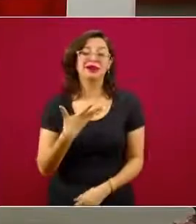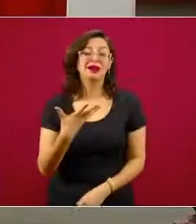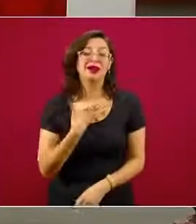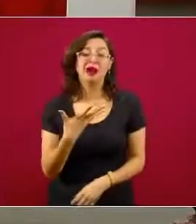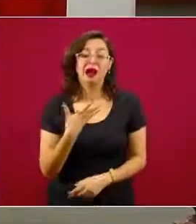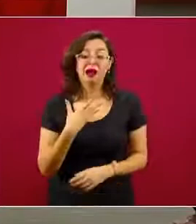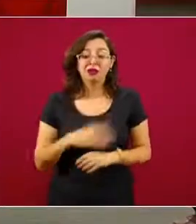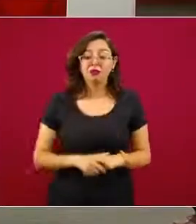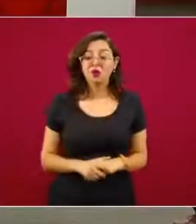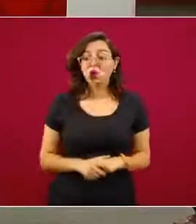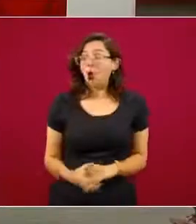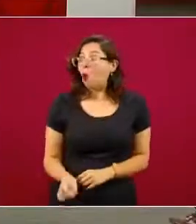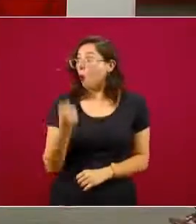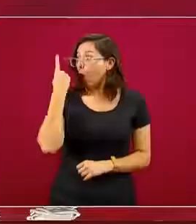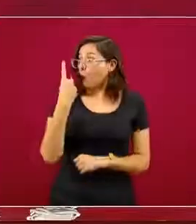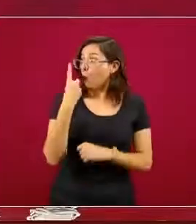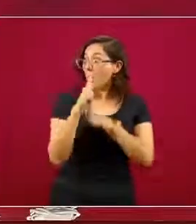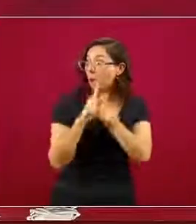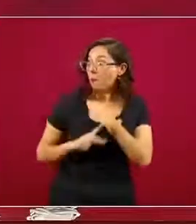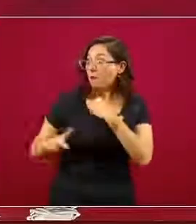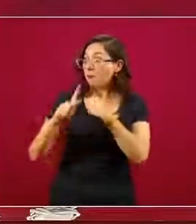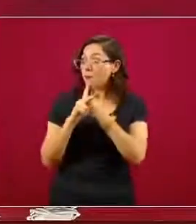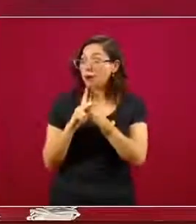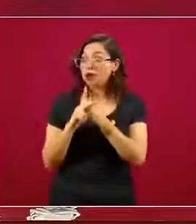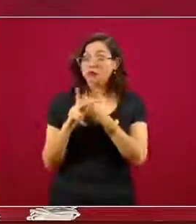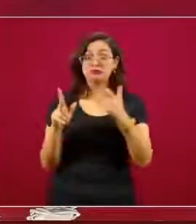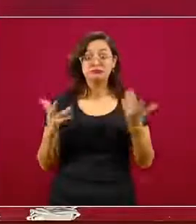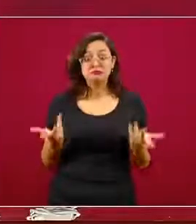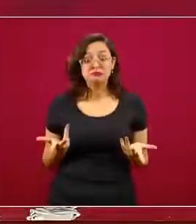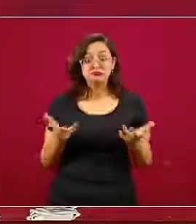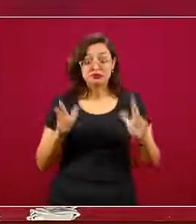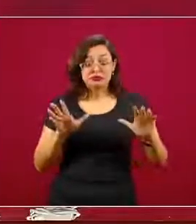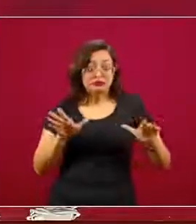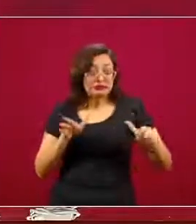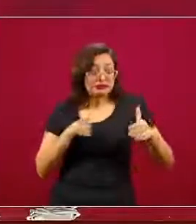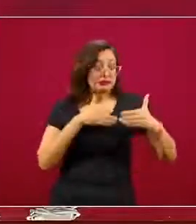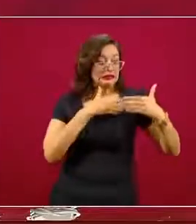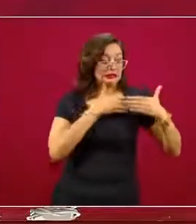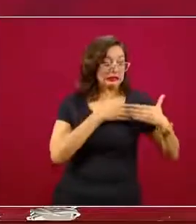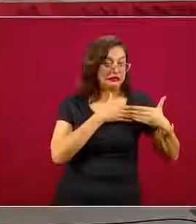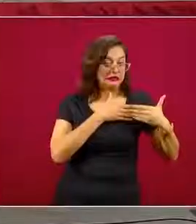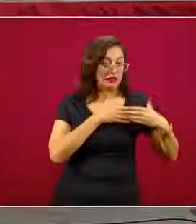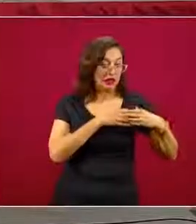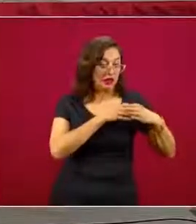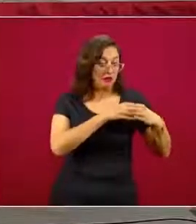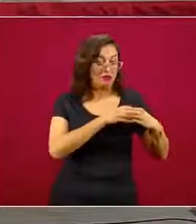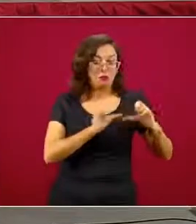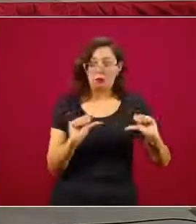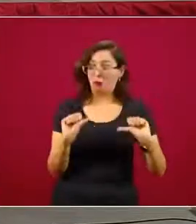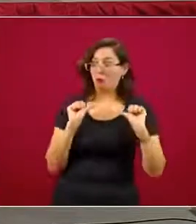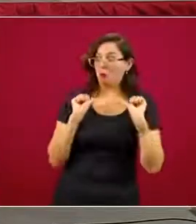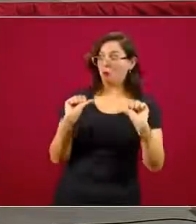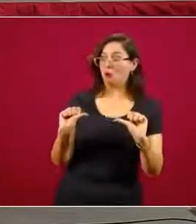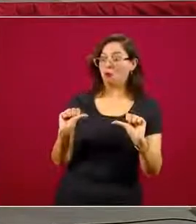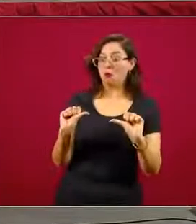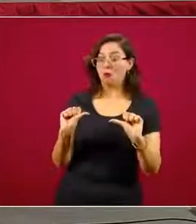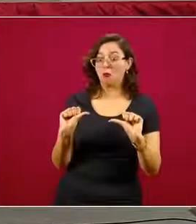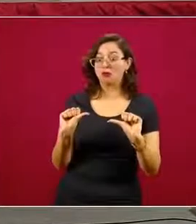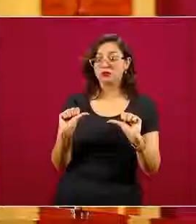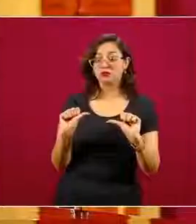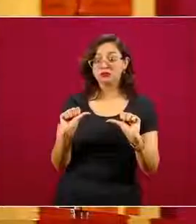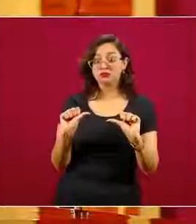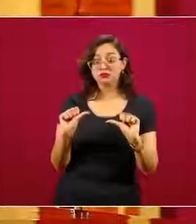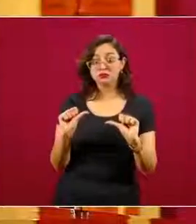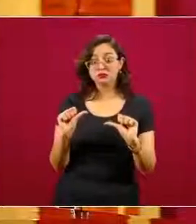que yo conozca una relación entre el aislamiento del país, el cierre